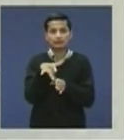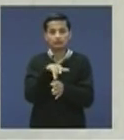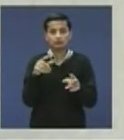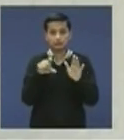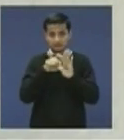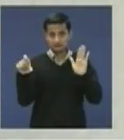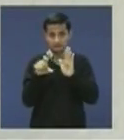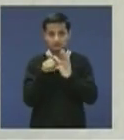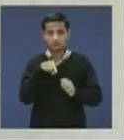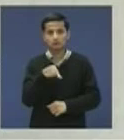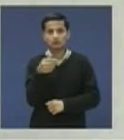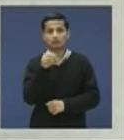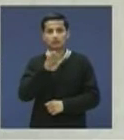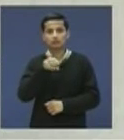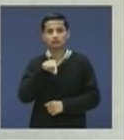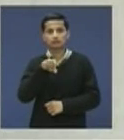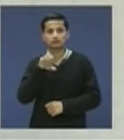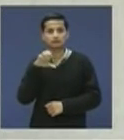www.golcaracol.com